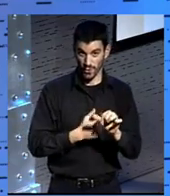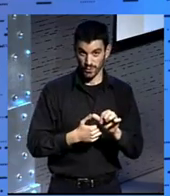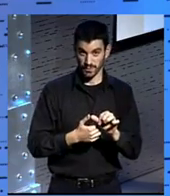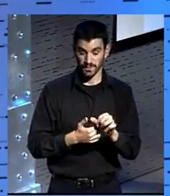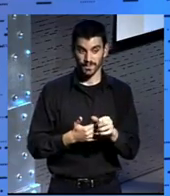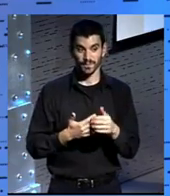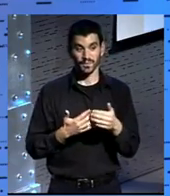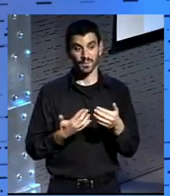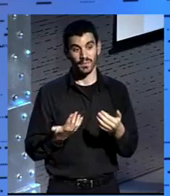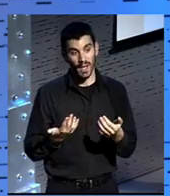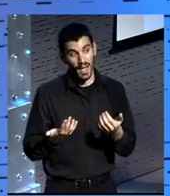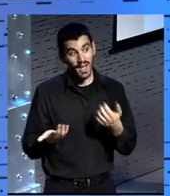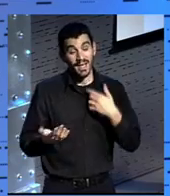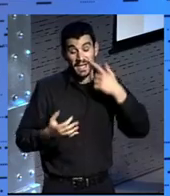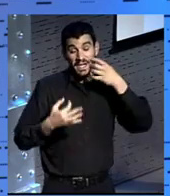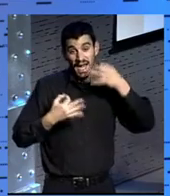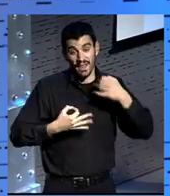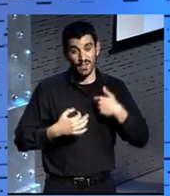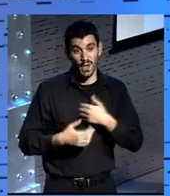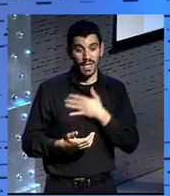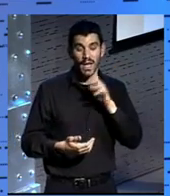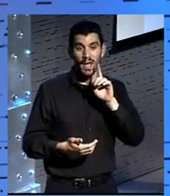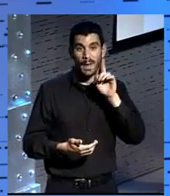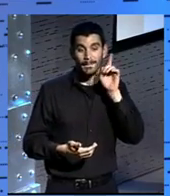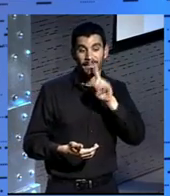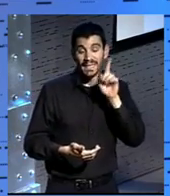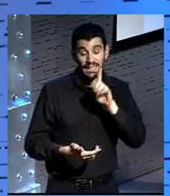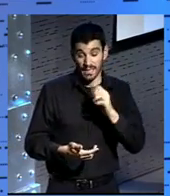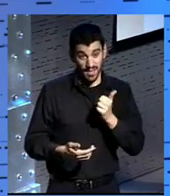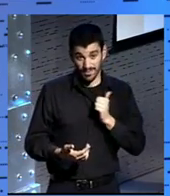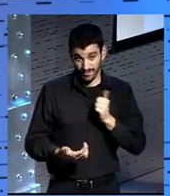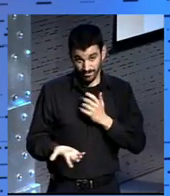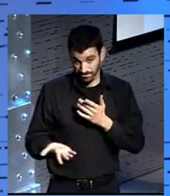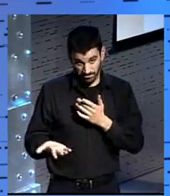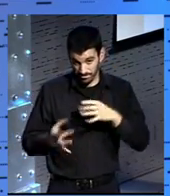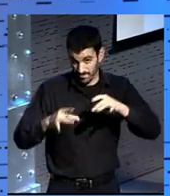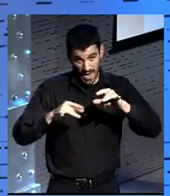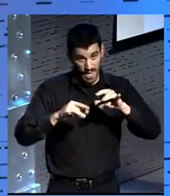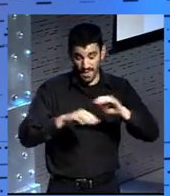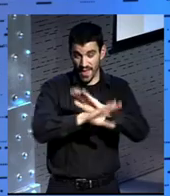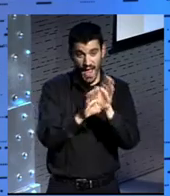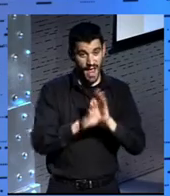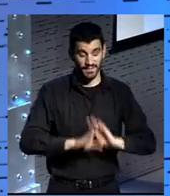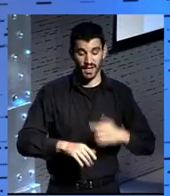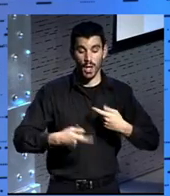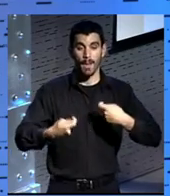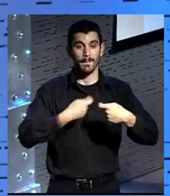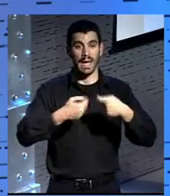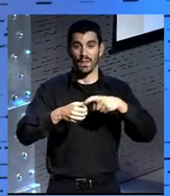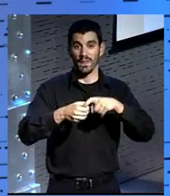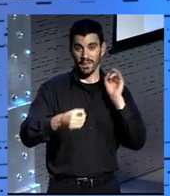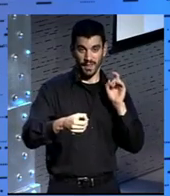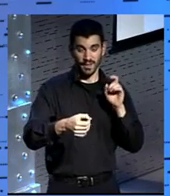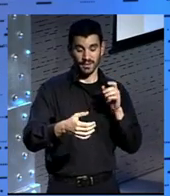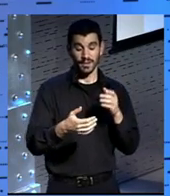poco tiempo, si no es para decir la verdad y para no ser auténtico, porque efectivamente pues te expulsa del mercado enseguida. Pero